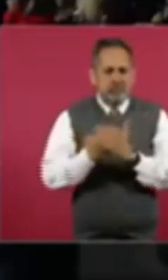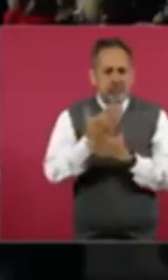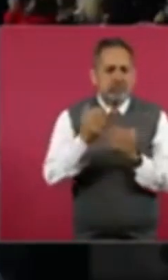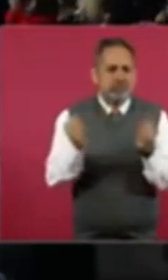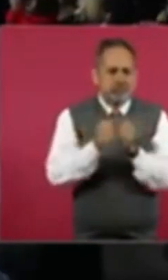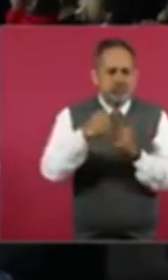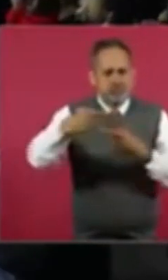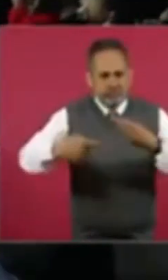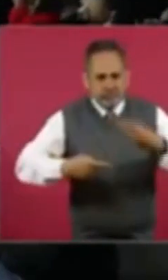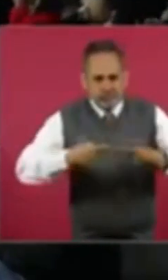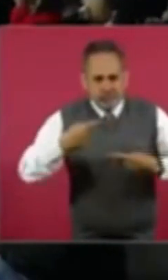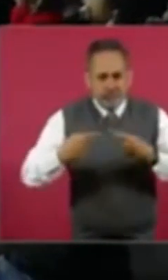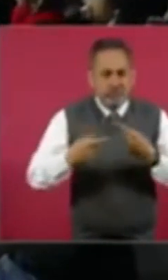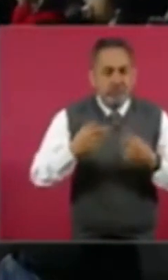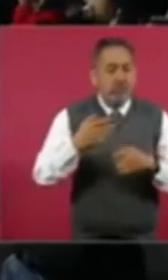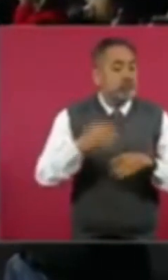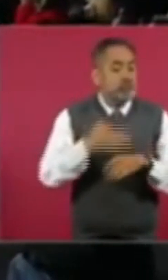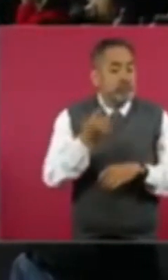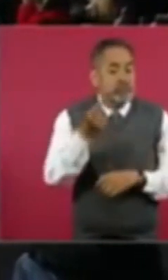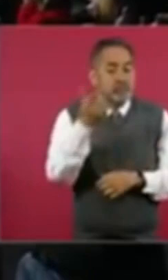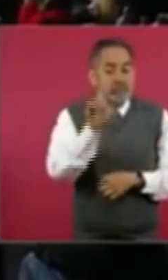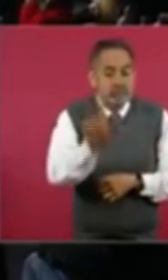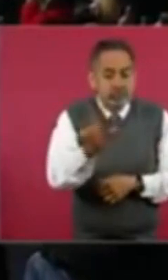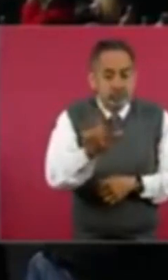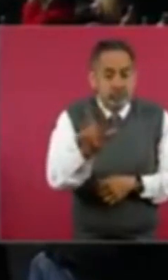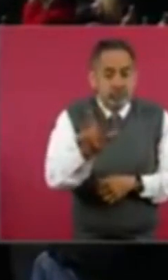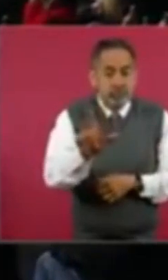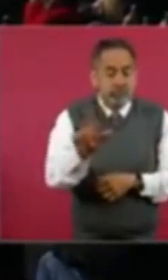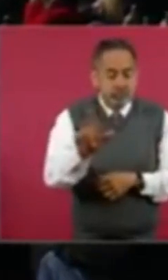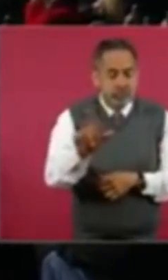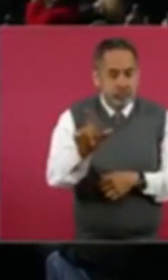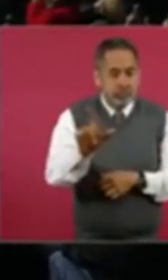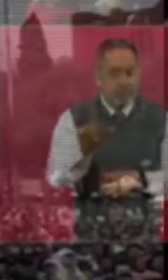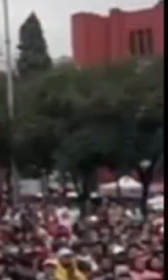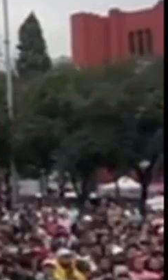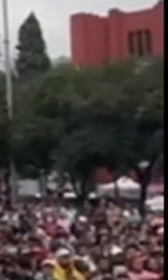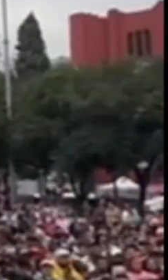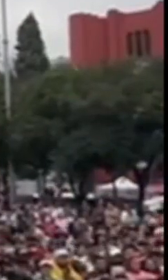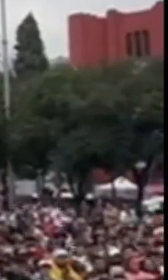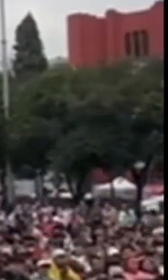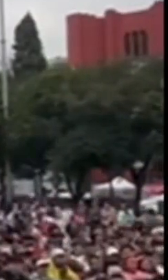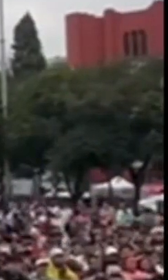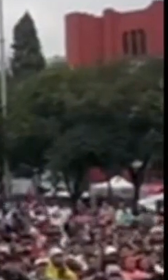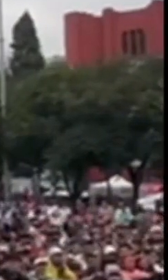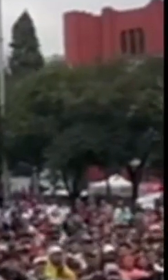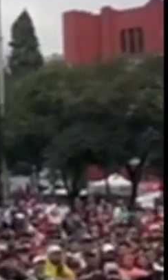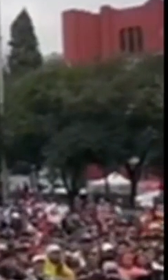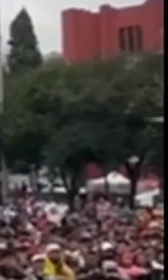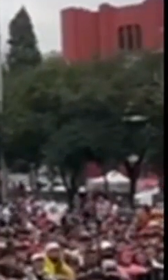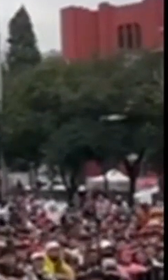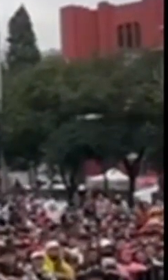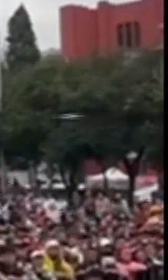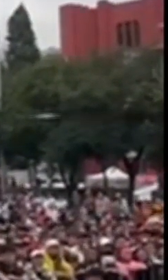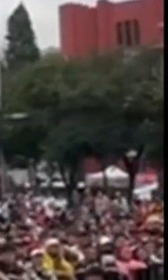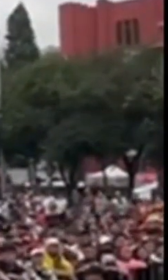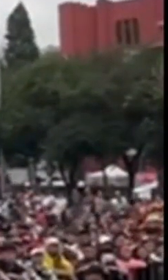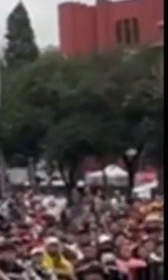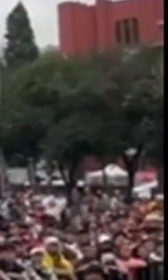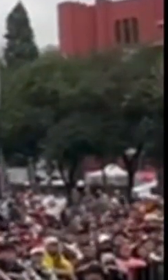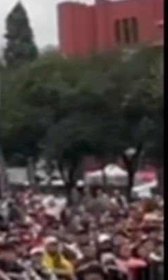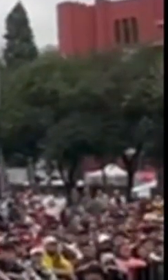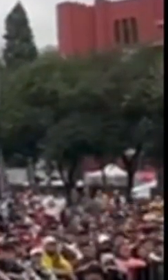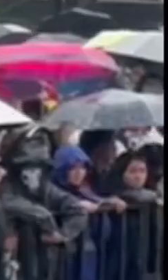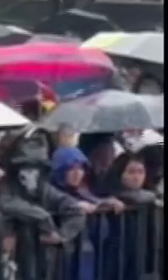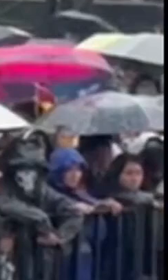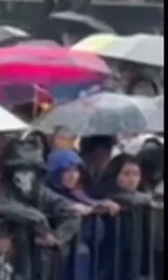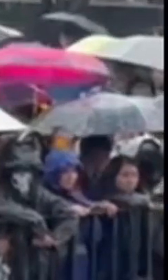de 105 representantes de otros países. Habrá alrededor de 1,000 invitados y algo curioso es que no va a recibir la